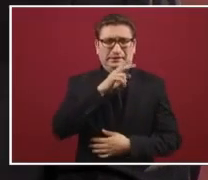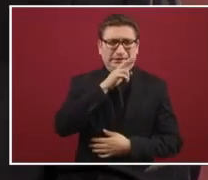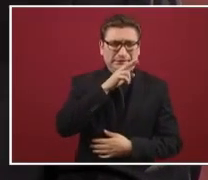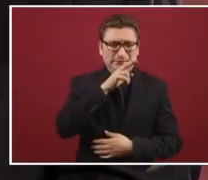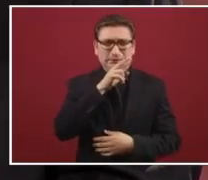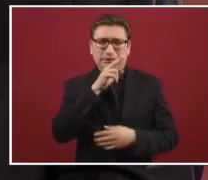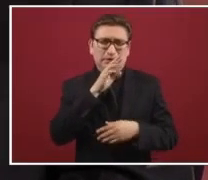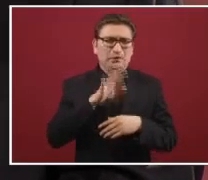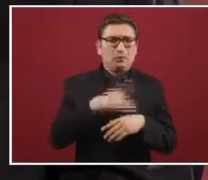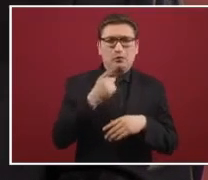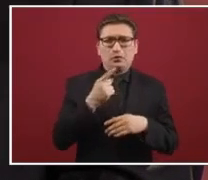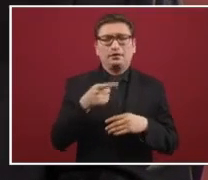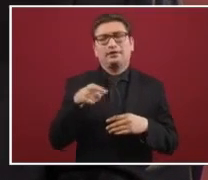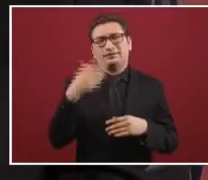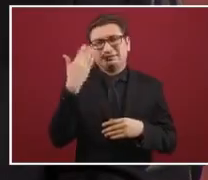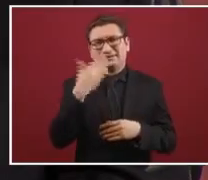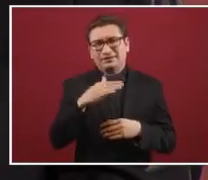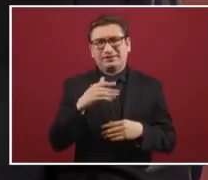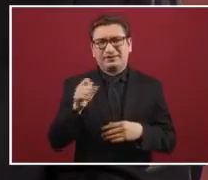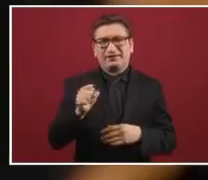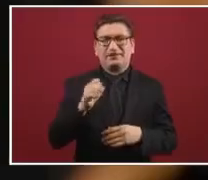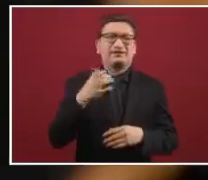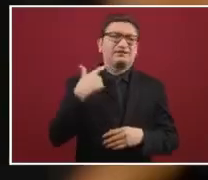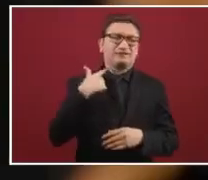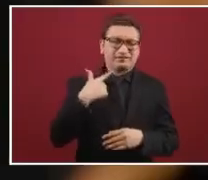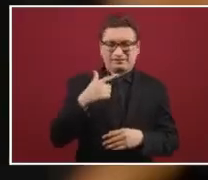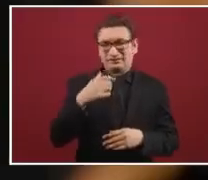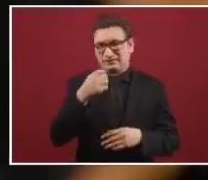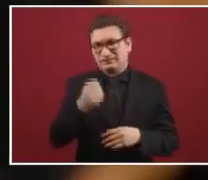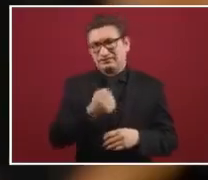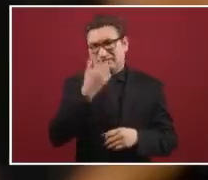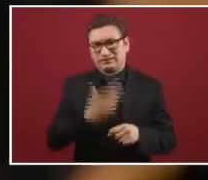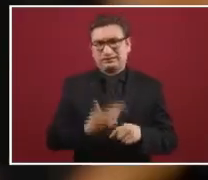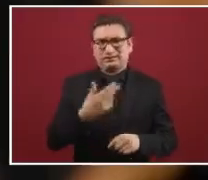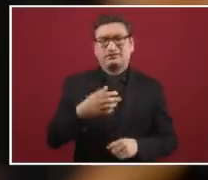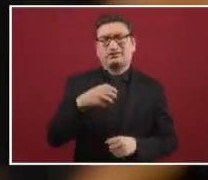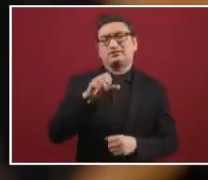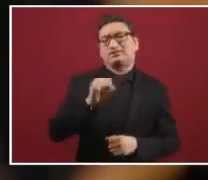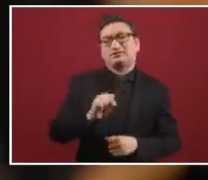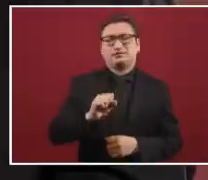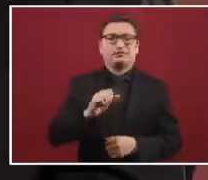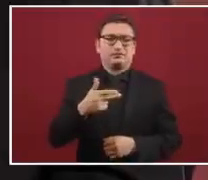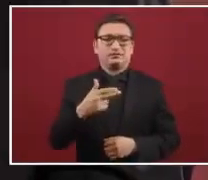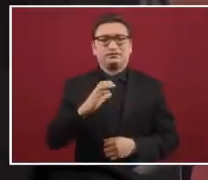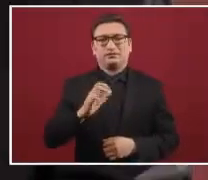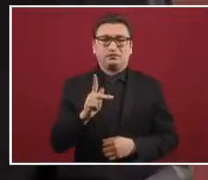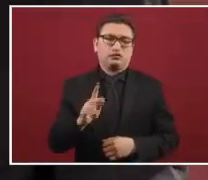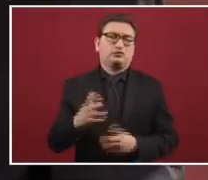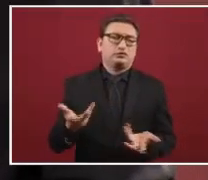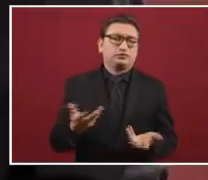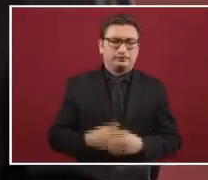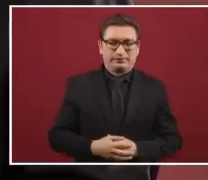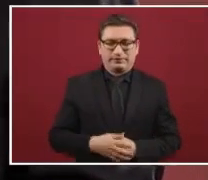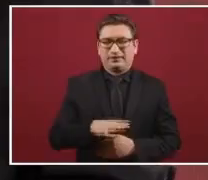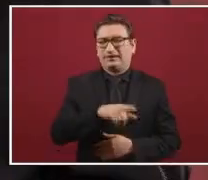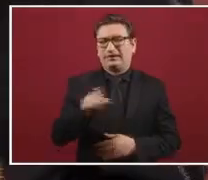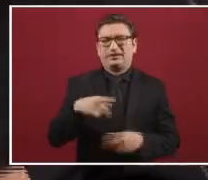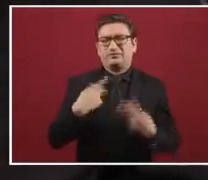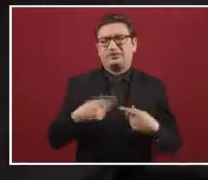preocupados por estas observaciones del exsecretario de Hacienda tratándose de un agente como él? Gracias. Pues que no se preocupen,